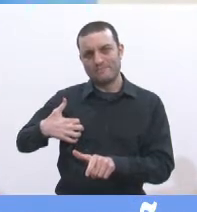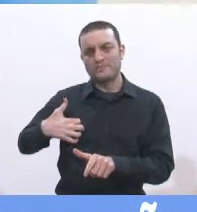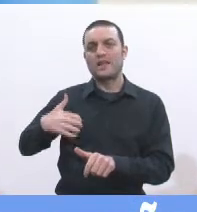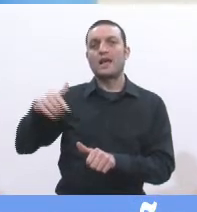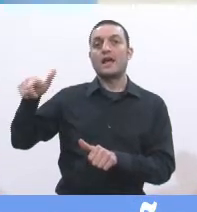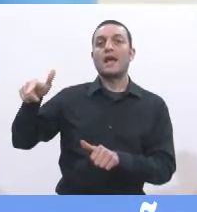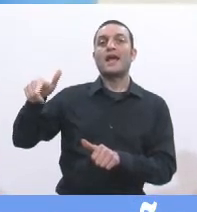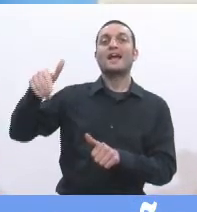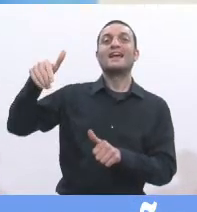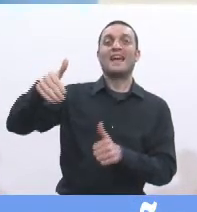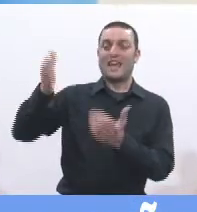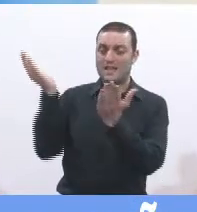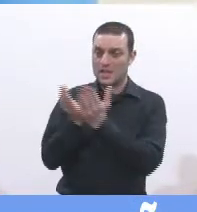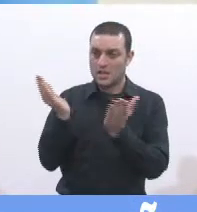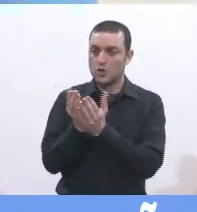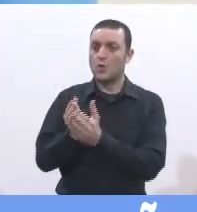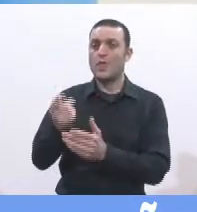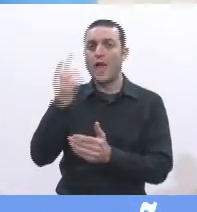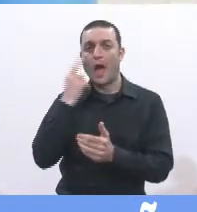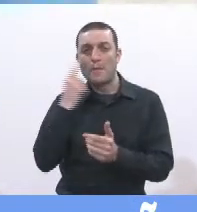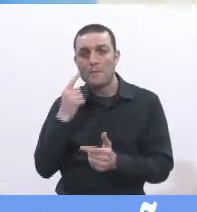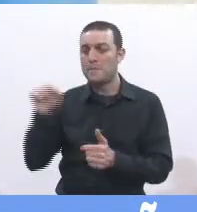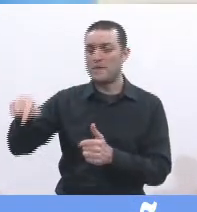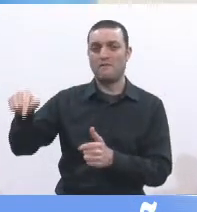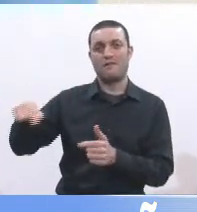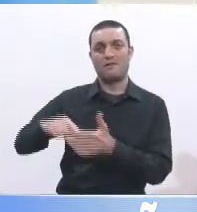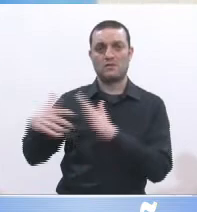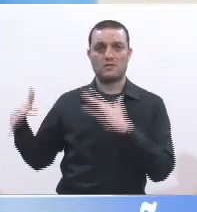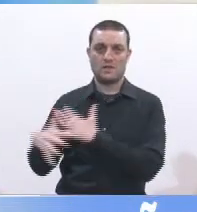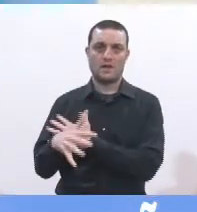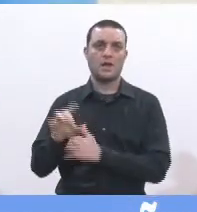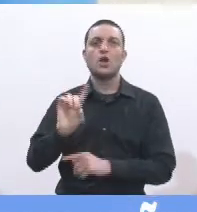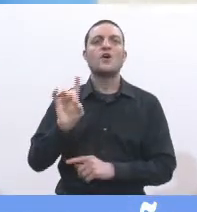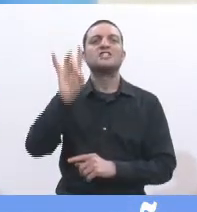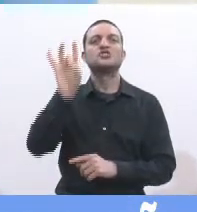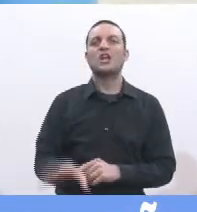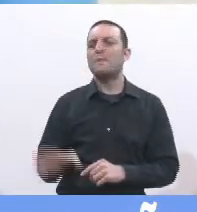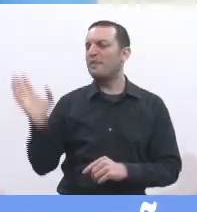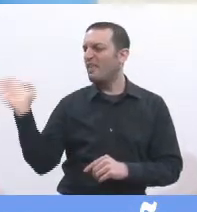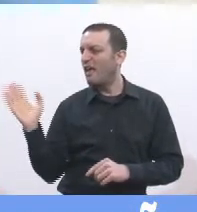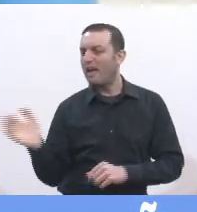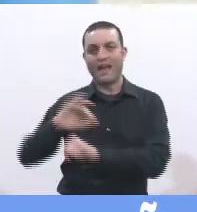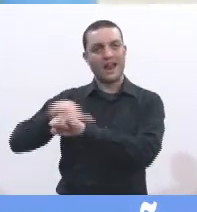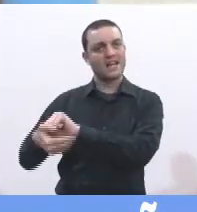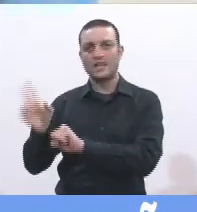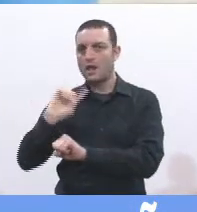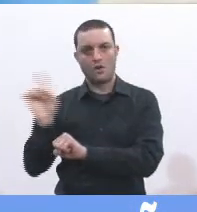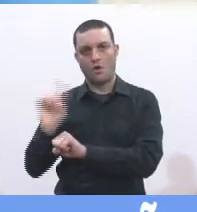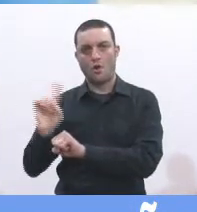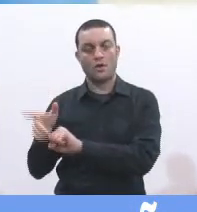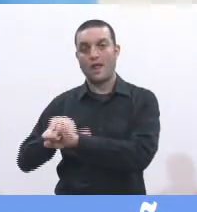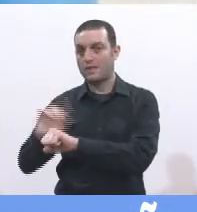de argentinos, están lastimando la Constitución Nacional, están lastimando el federalismo y están sentando precedentes